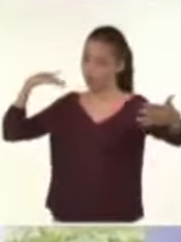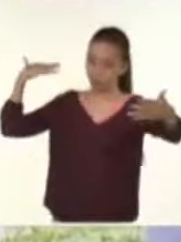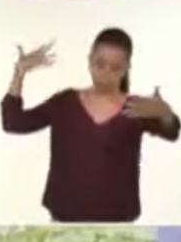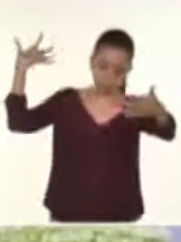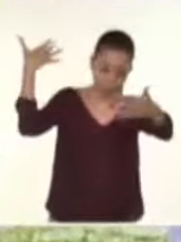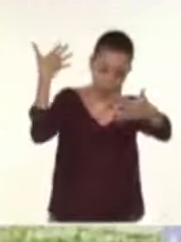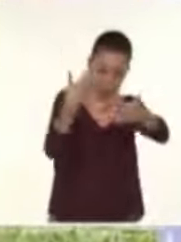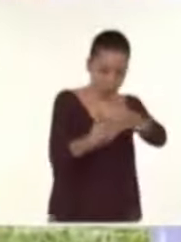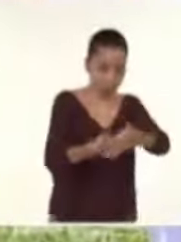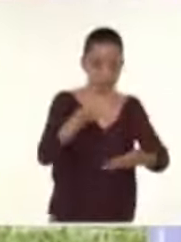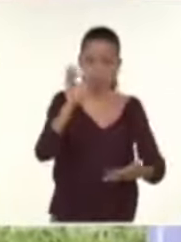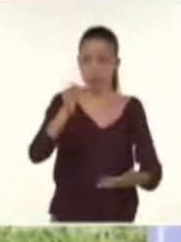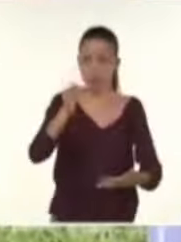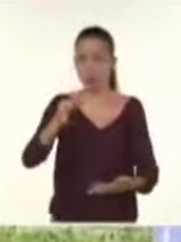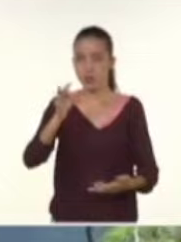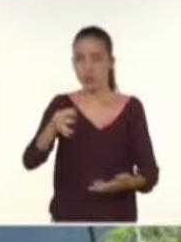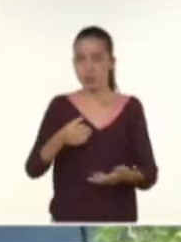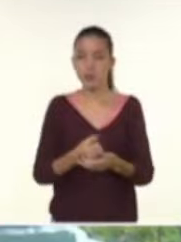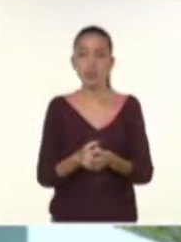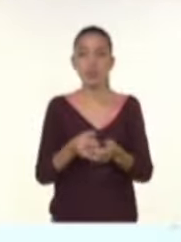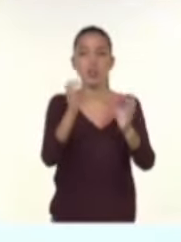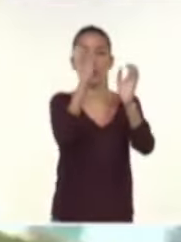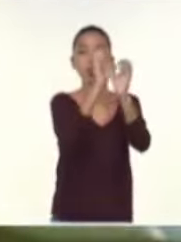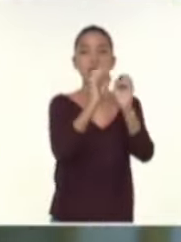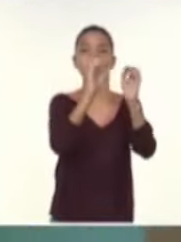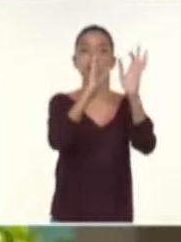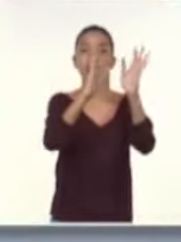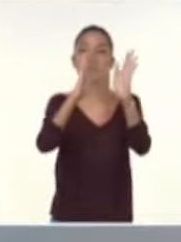de la Organización de Pioneros José Martí. Fue en la Costa Sur Cienfueguera donde el Escambray se une al Mar Caribe, el escogido